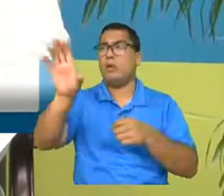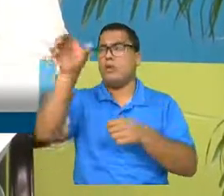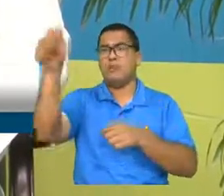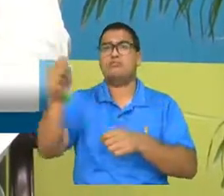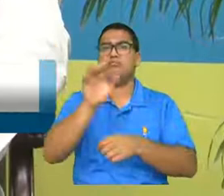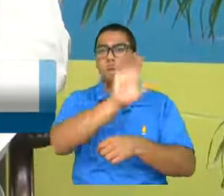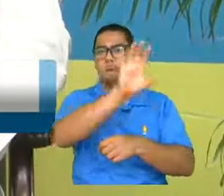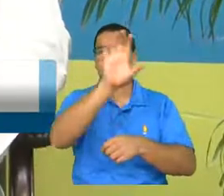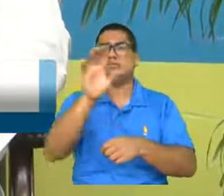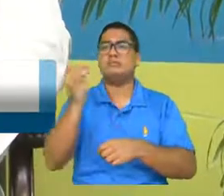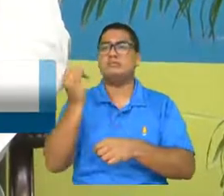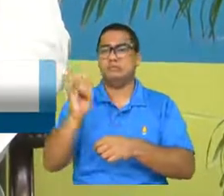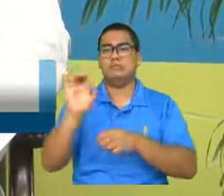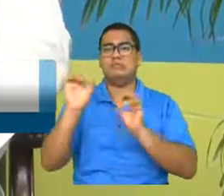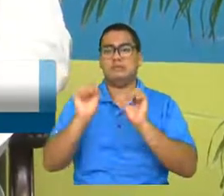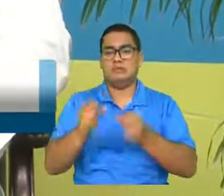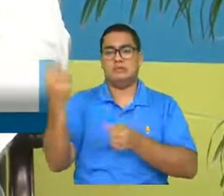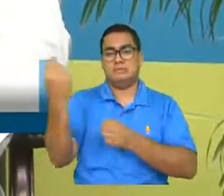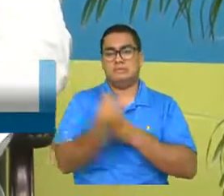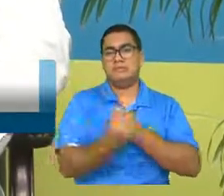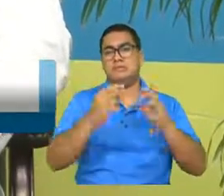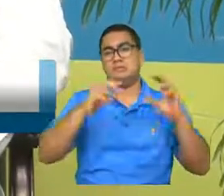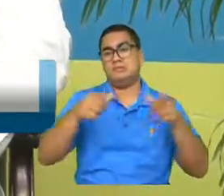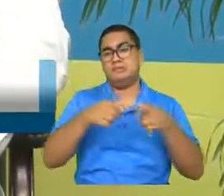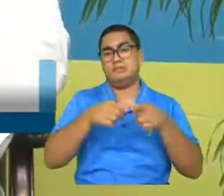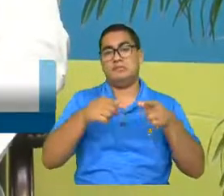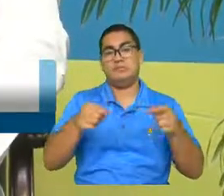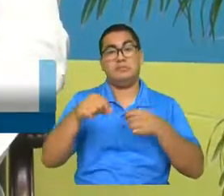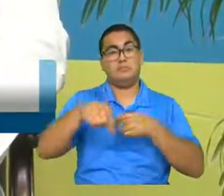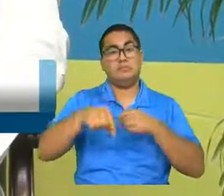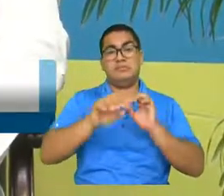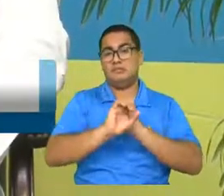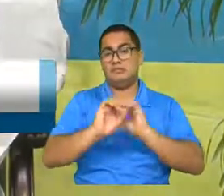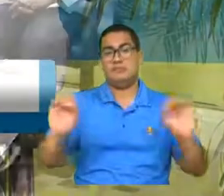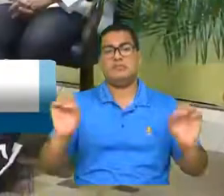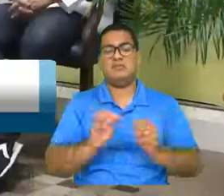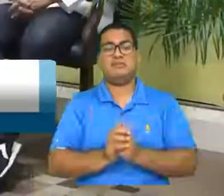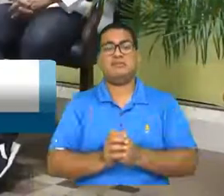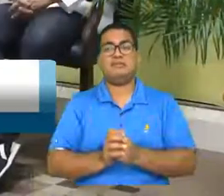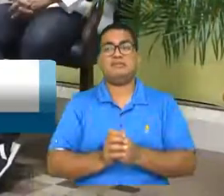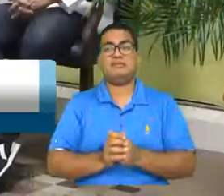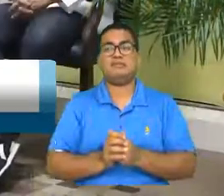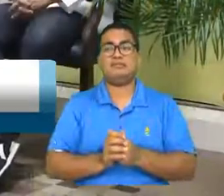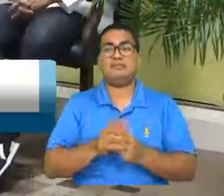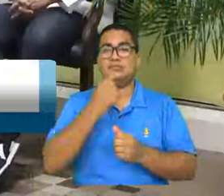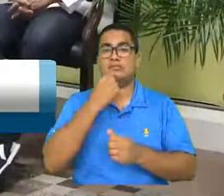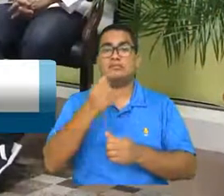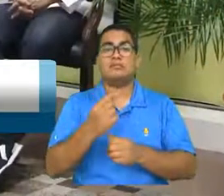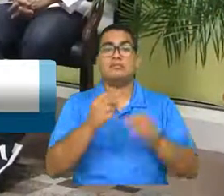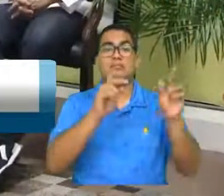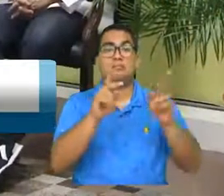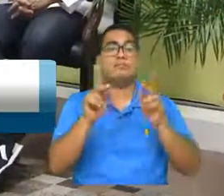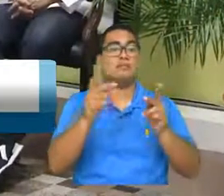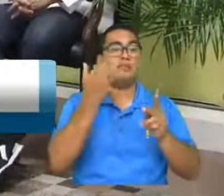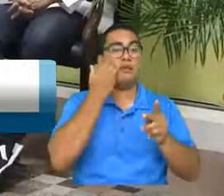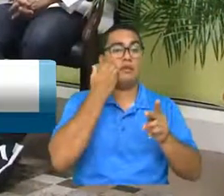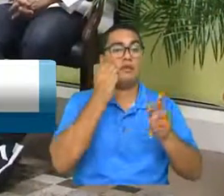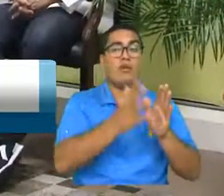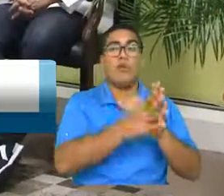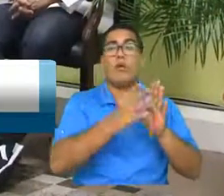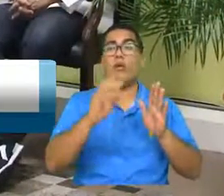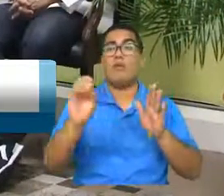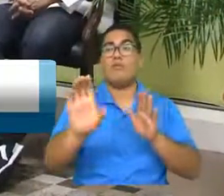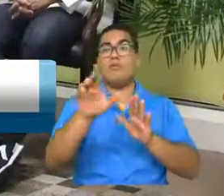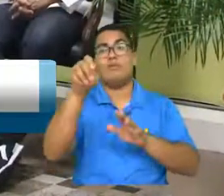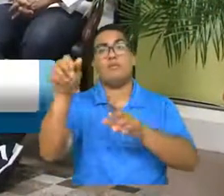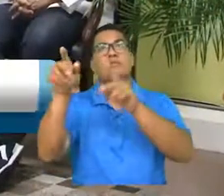activa, es otra cosa, pero pues aquí en Managua sí, no tenemos. Es lo que decía usted, la transmisión de una persona hacia otra, es decir, el